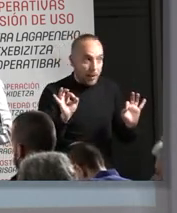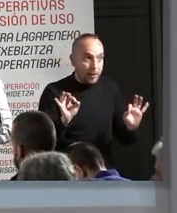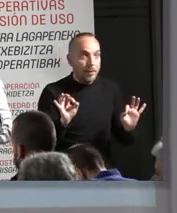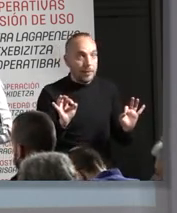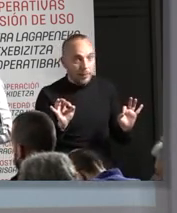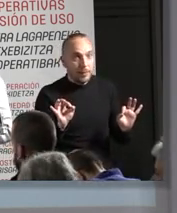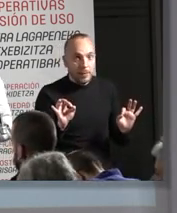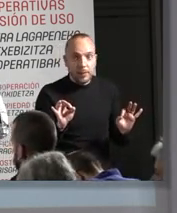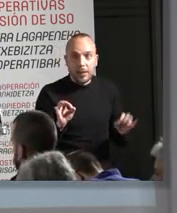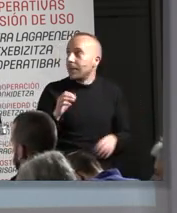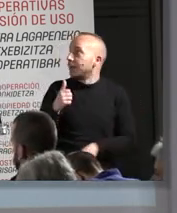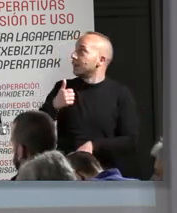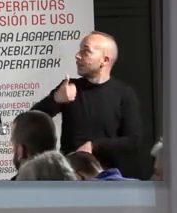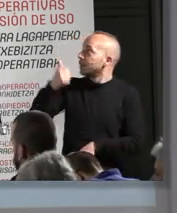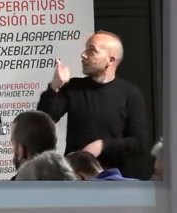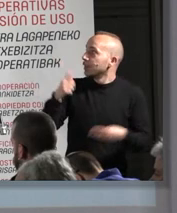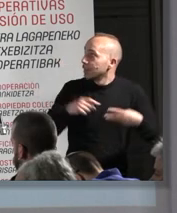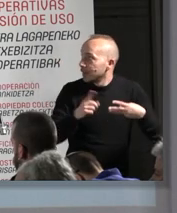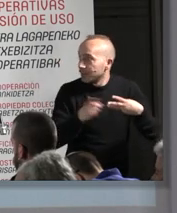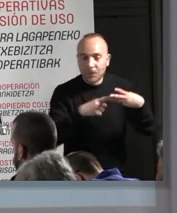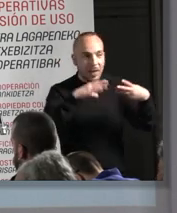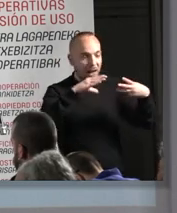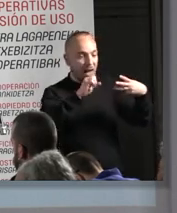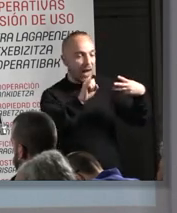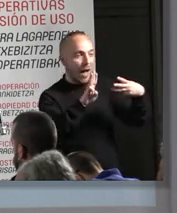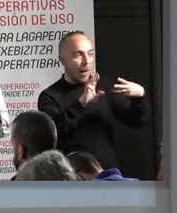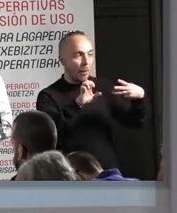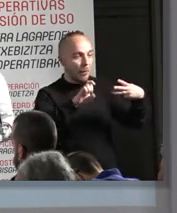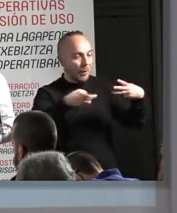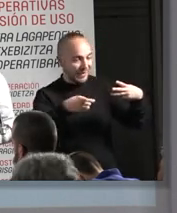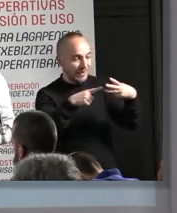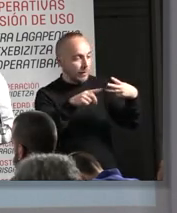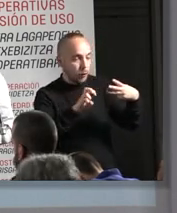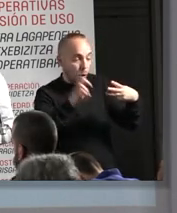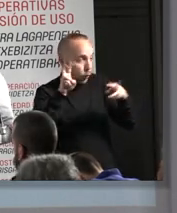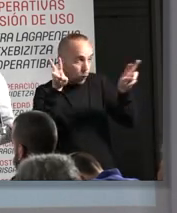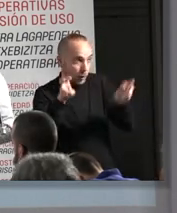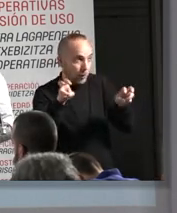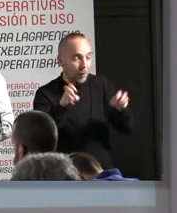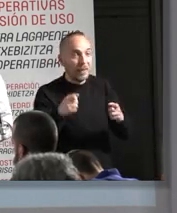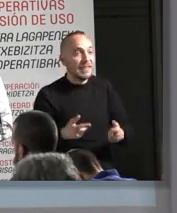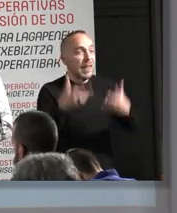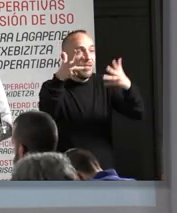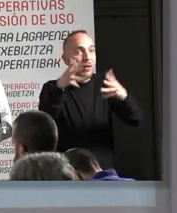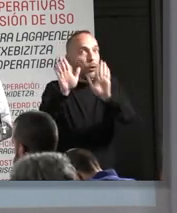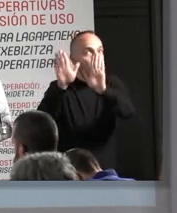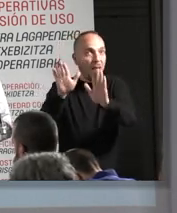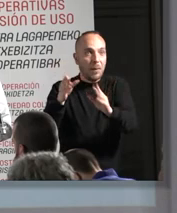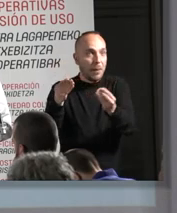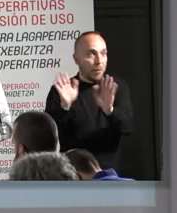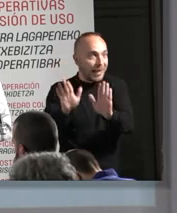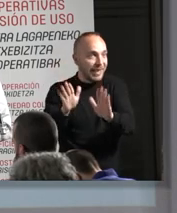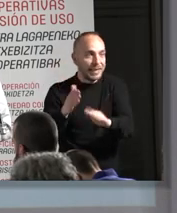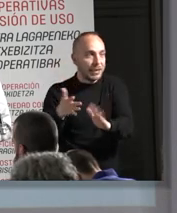El CAPEX es otro tema, es decir, este edificio se va a tener que mantener toda la vida porque no queremos,